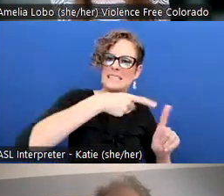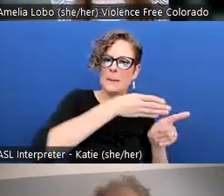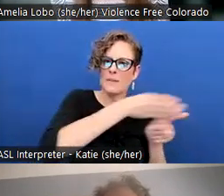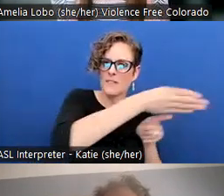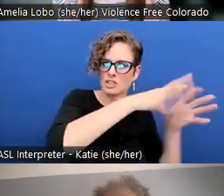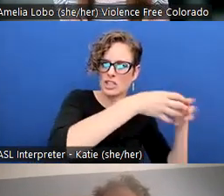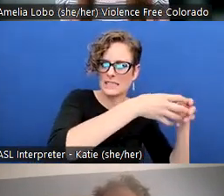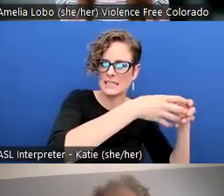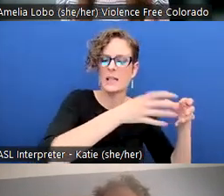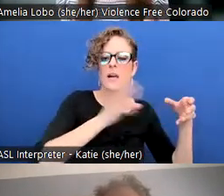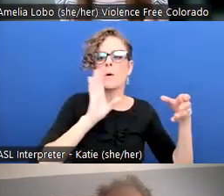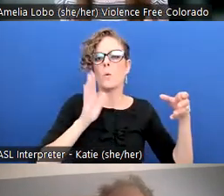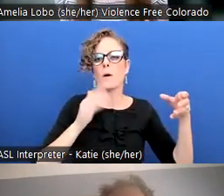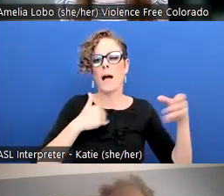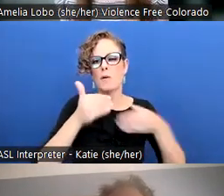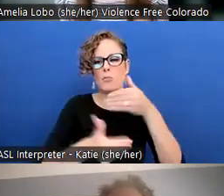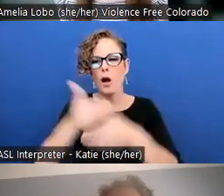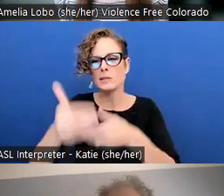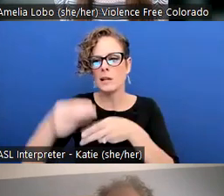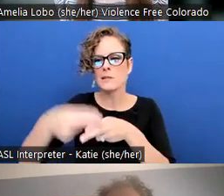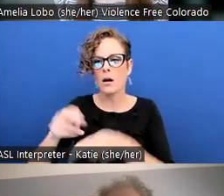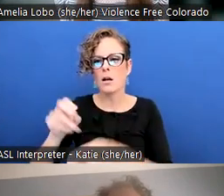Una vez que